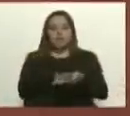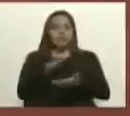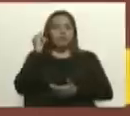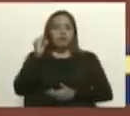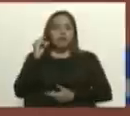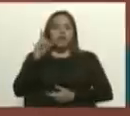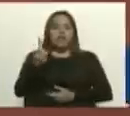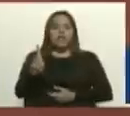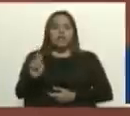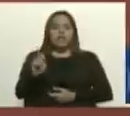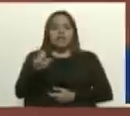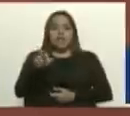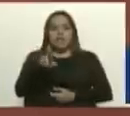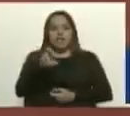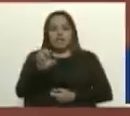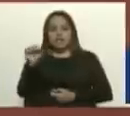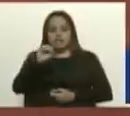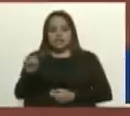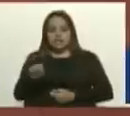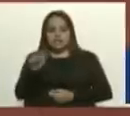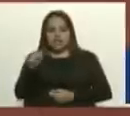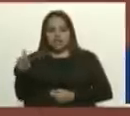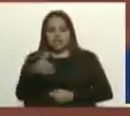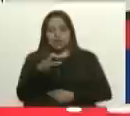Hoy Venezuela está